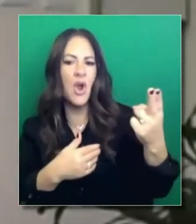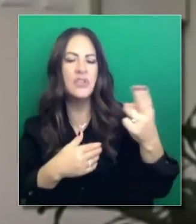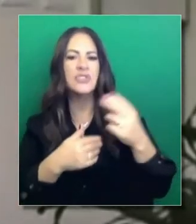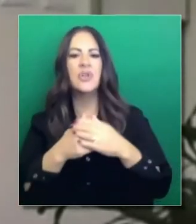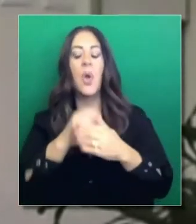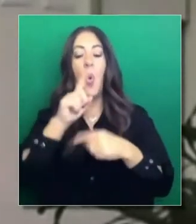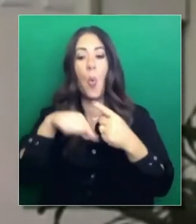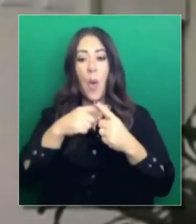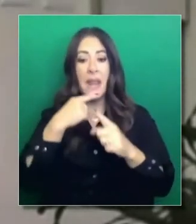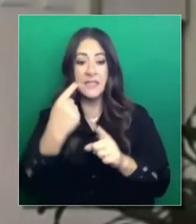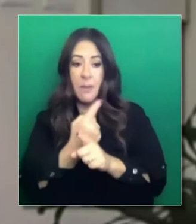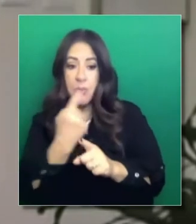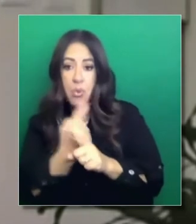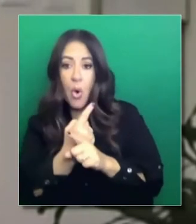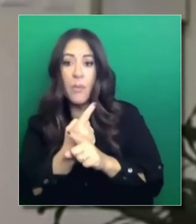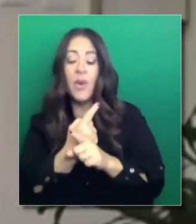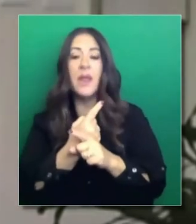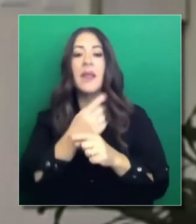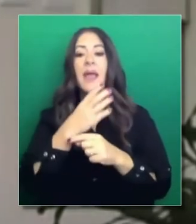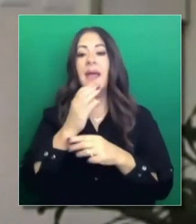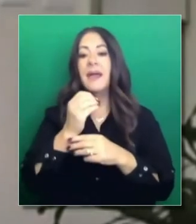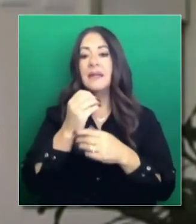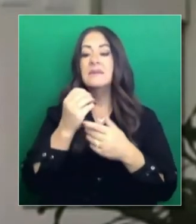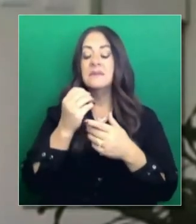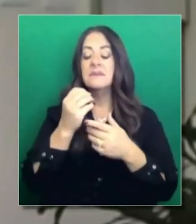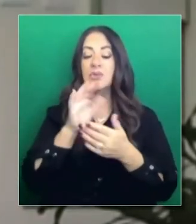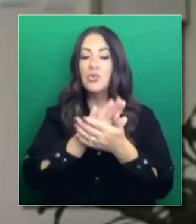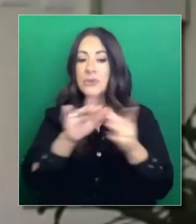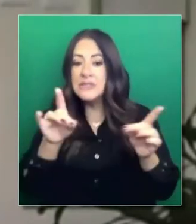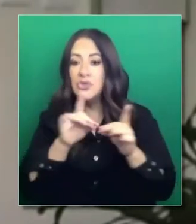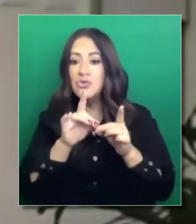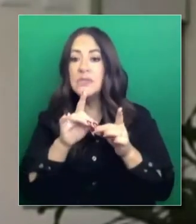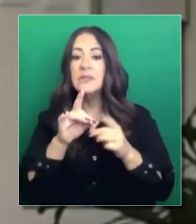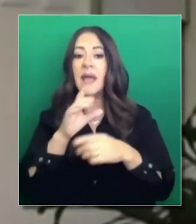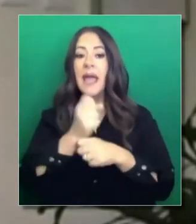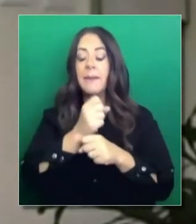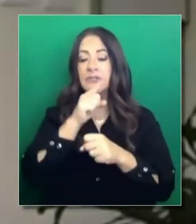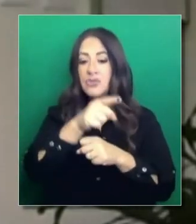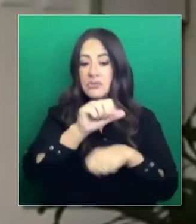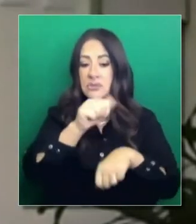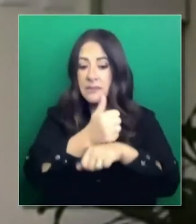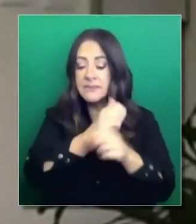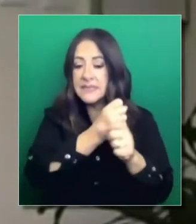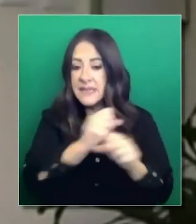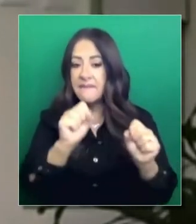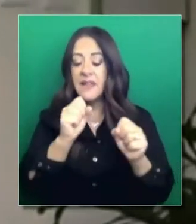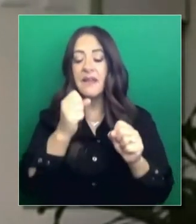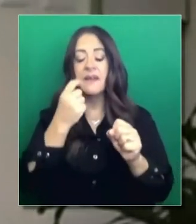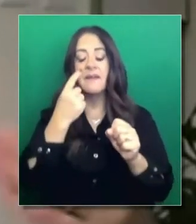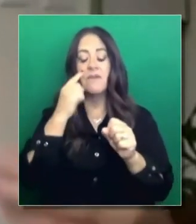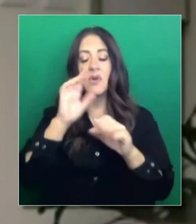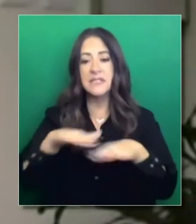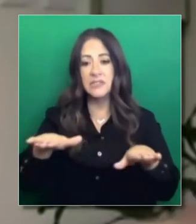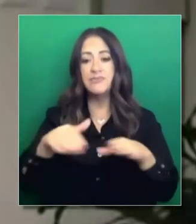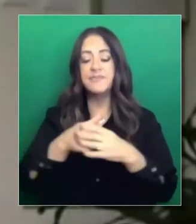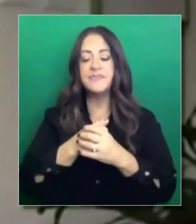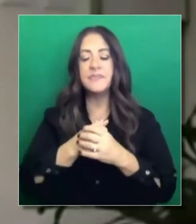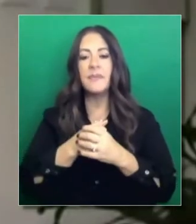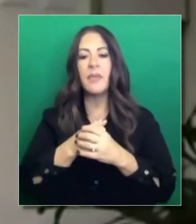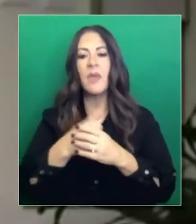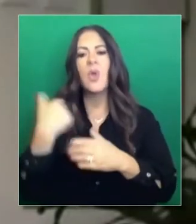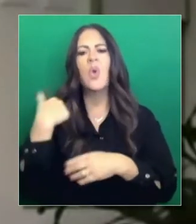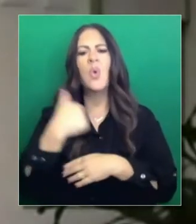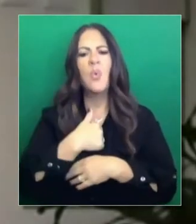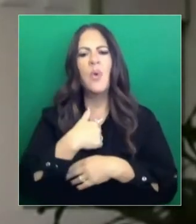marzo paulatinamente. Esto va a depender del contexto del distrito y de las necesidades de los